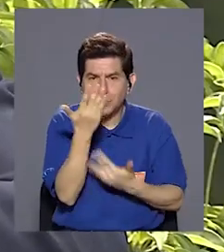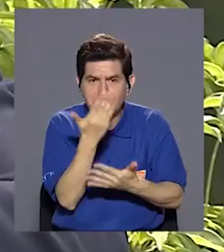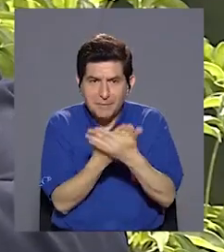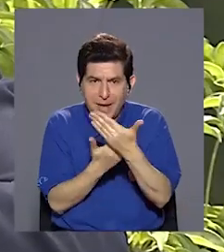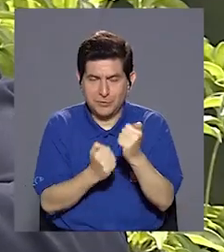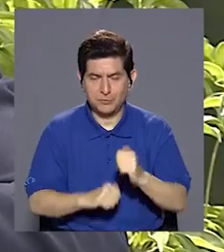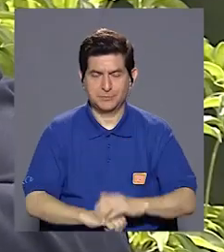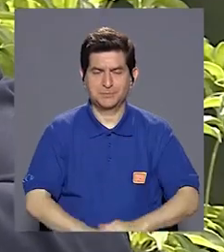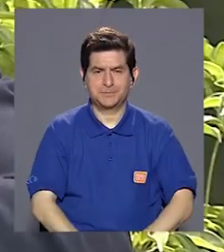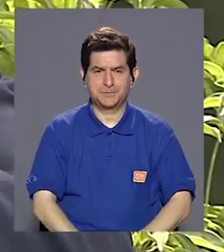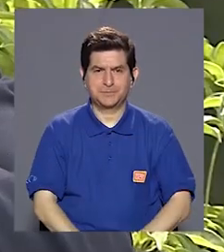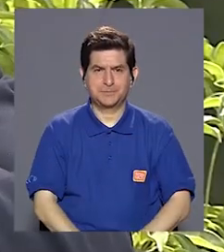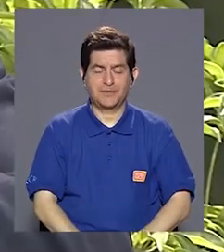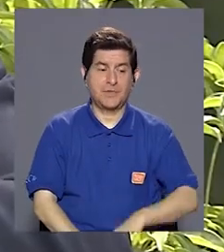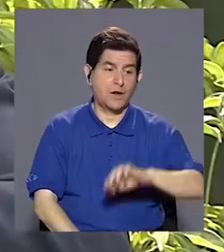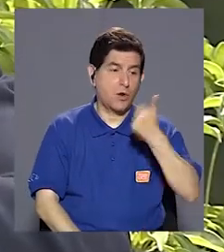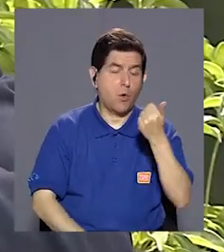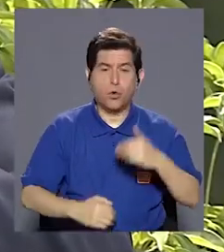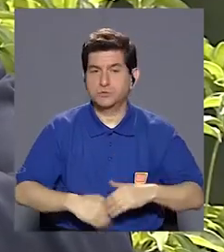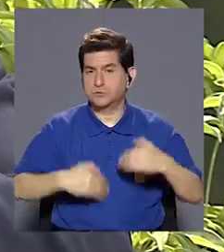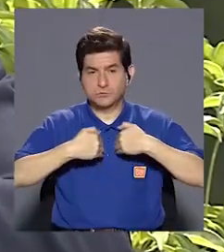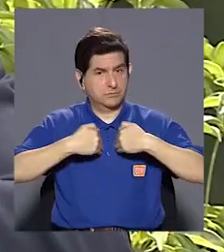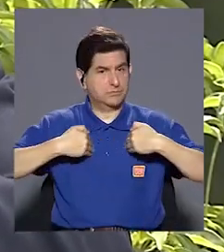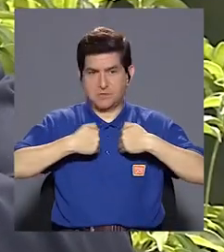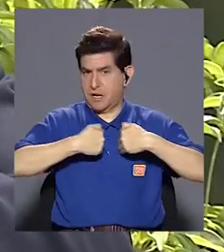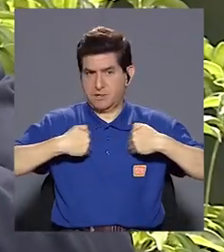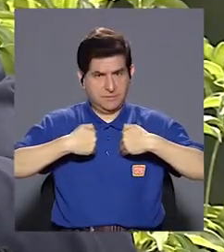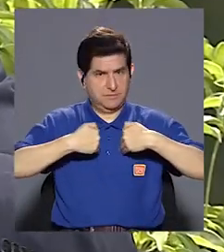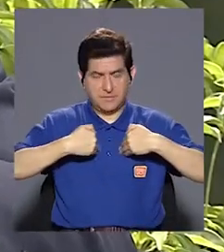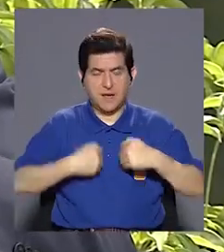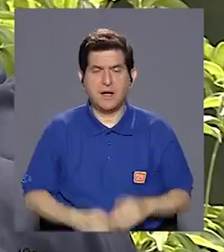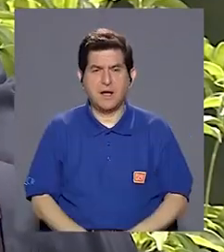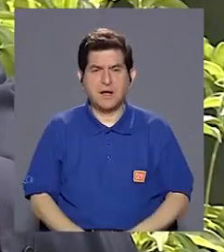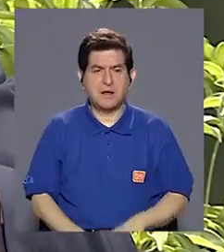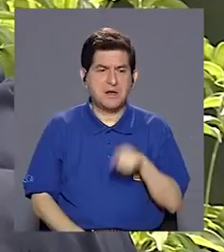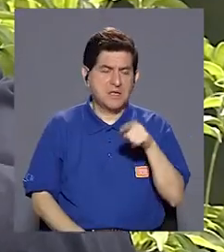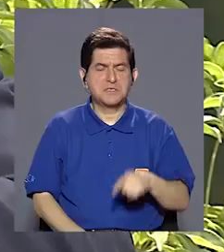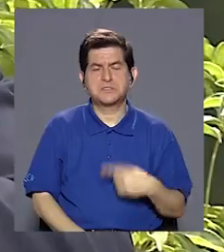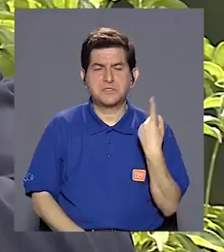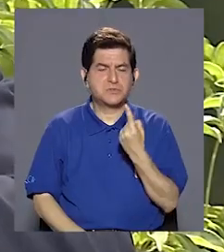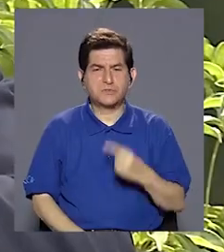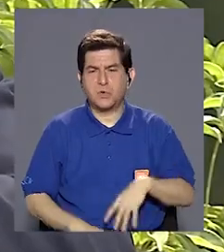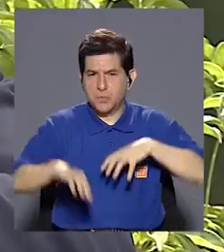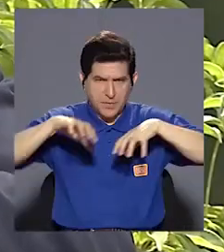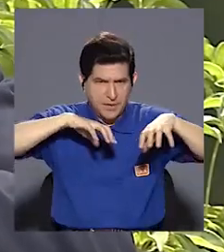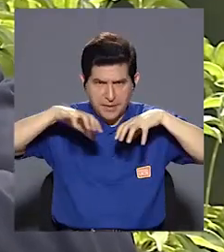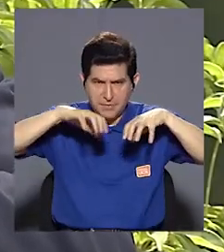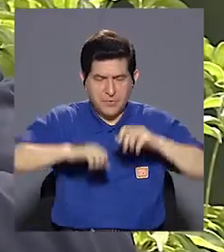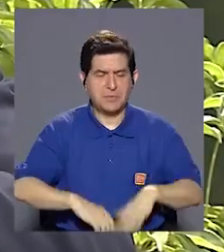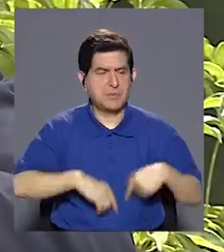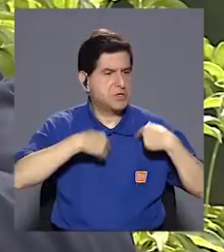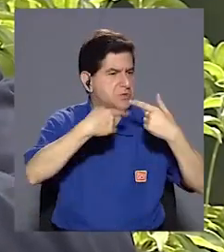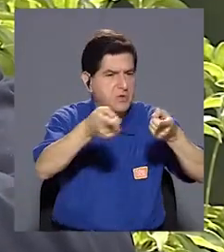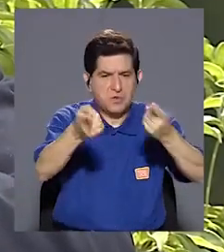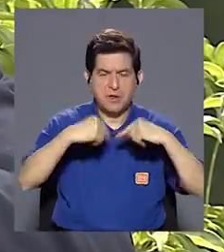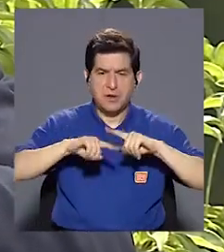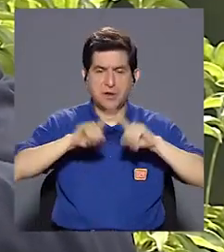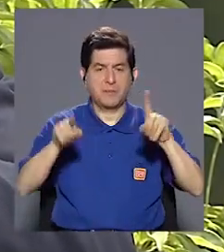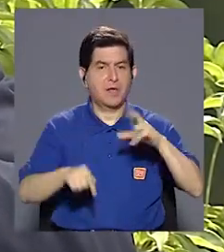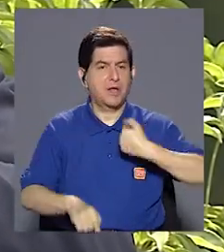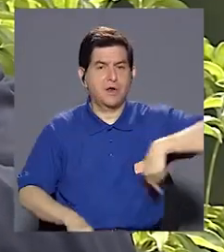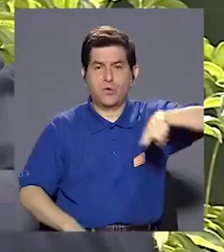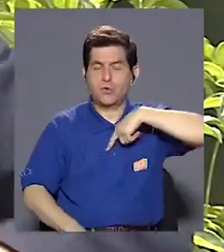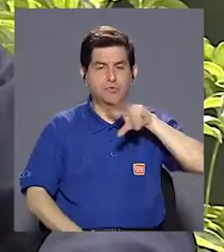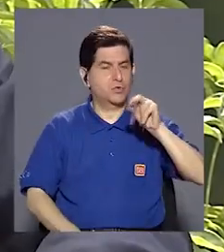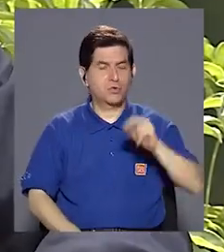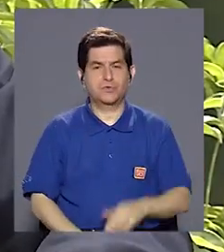manos, que bien otros animales pues los usan sobre todo para trasladarse, ¿verdad? Pero no lo usamos tanto